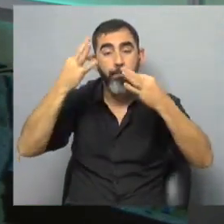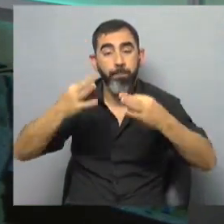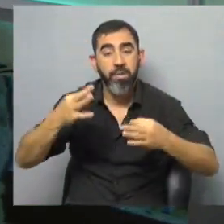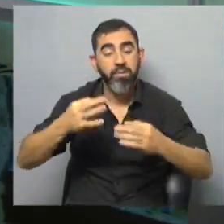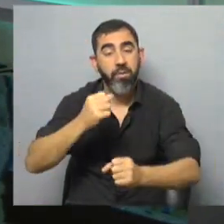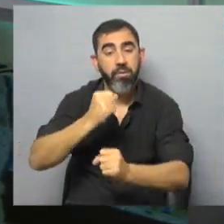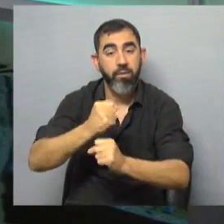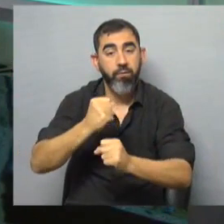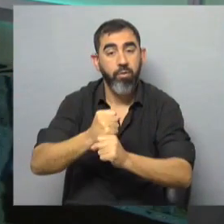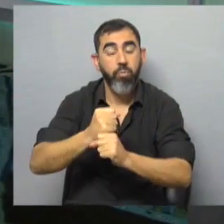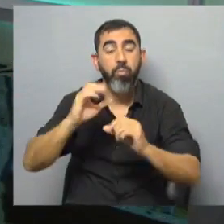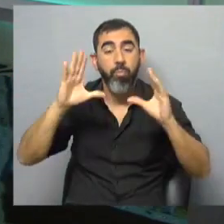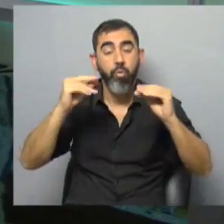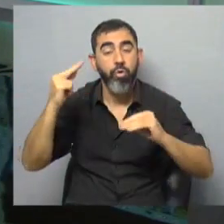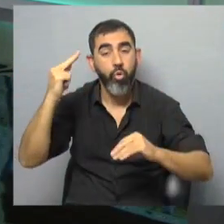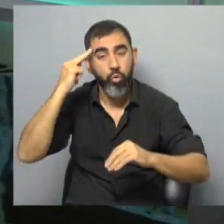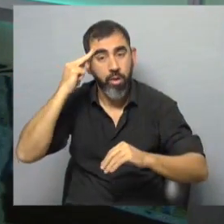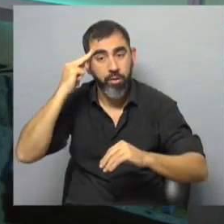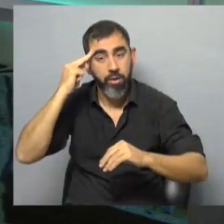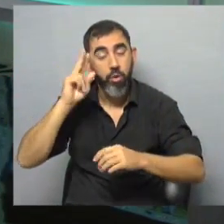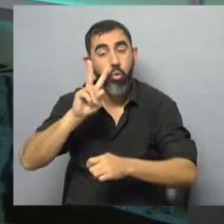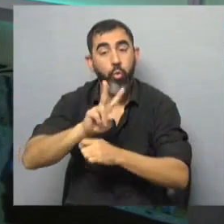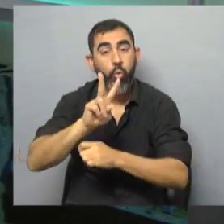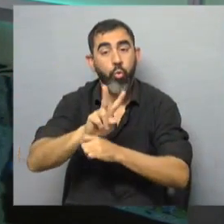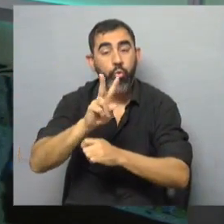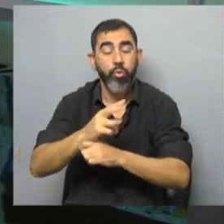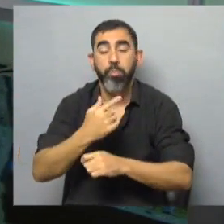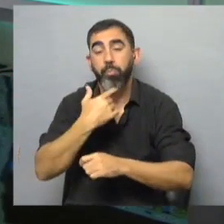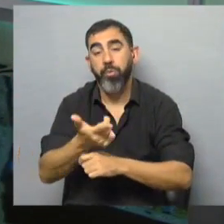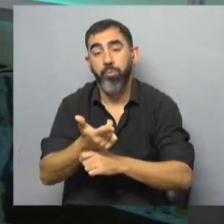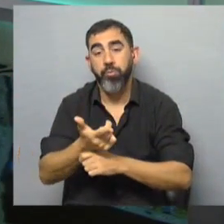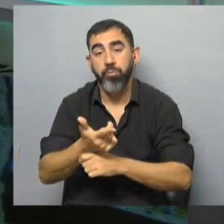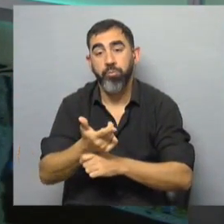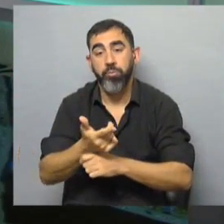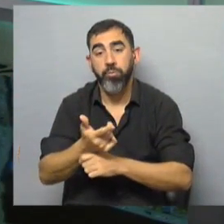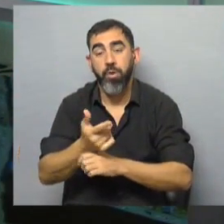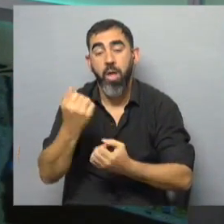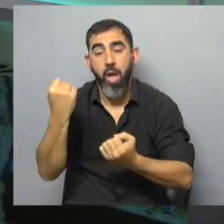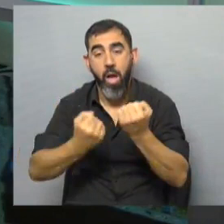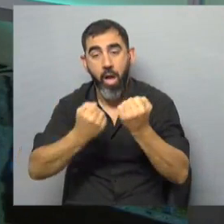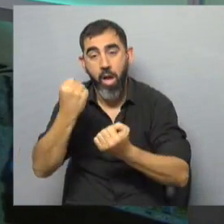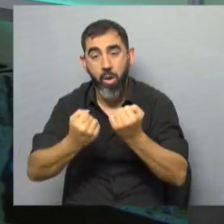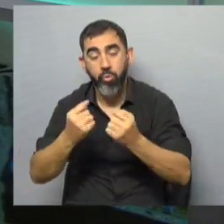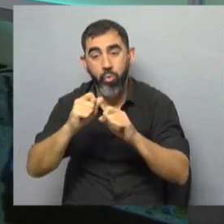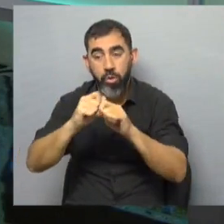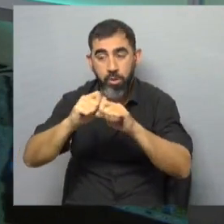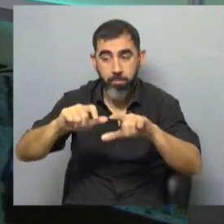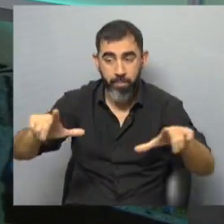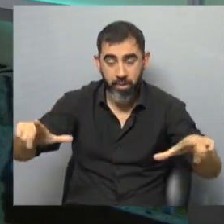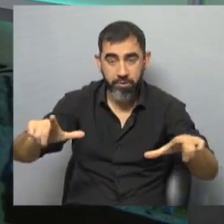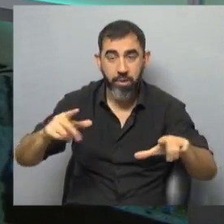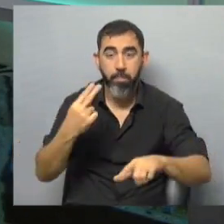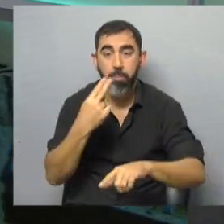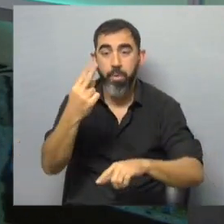especial con miras a la noche de la nostalgia. Sí, los controles van a incluir, por ejemplo, circulación vehicular, limpieza, habilitación